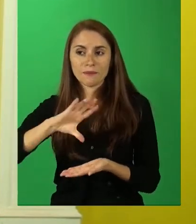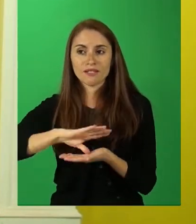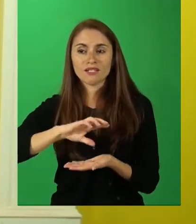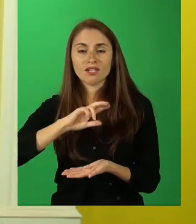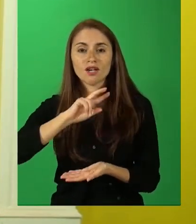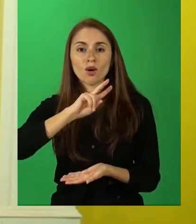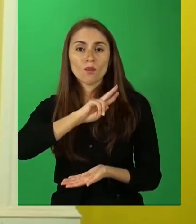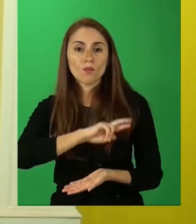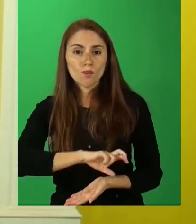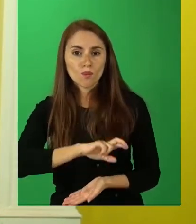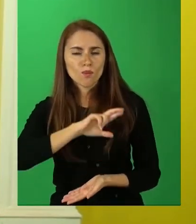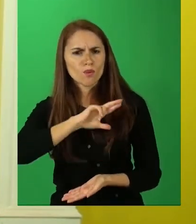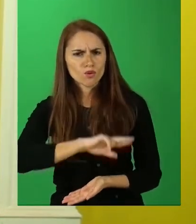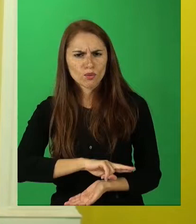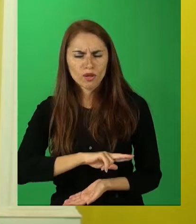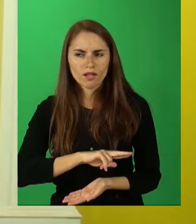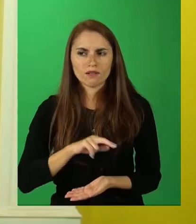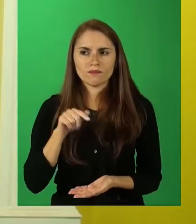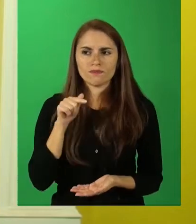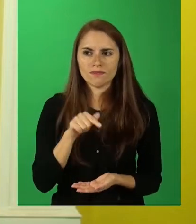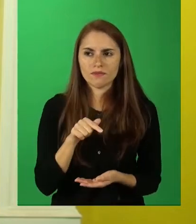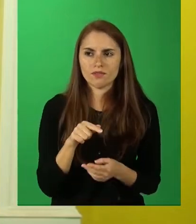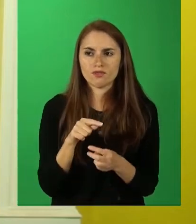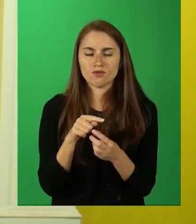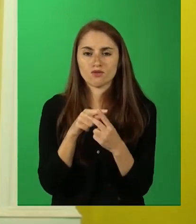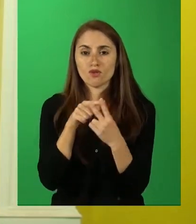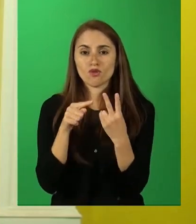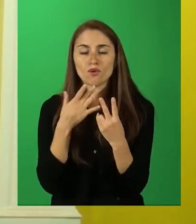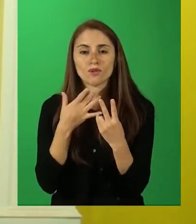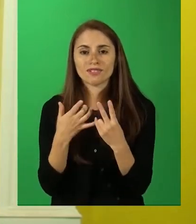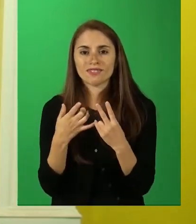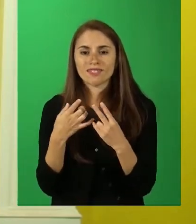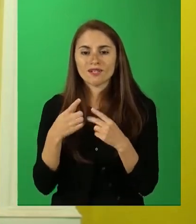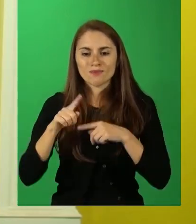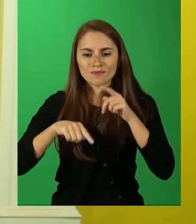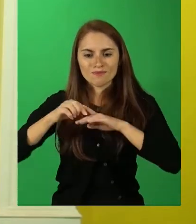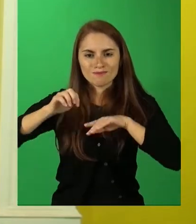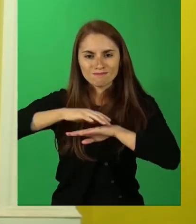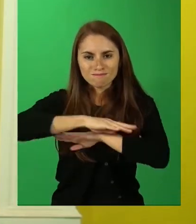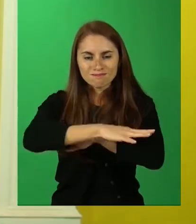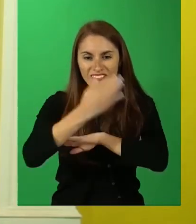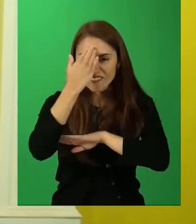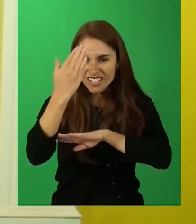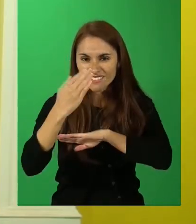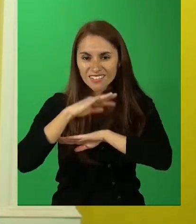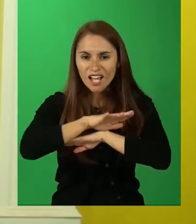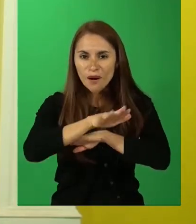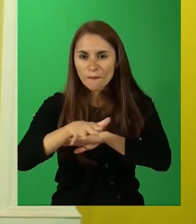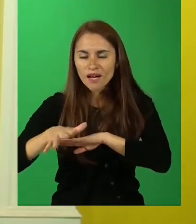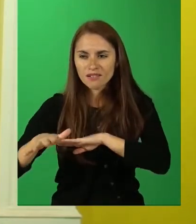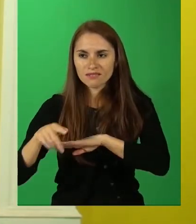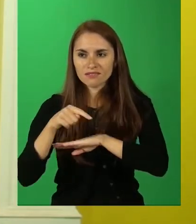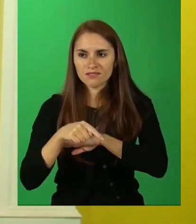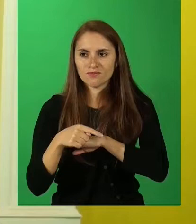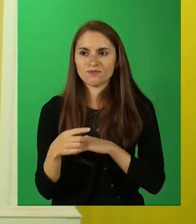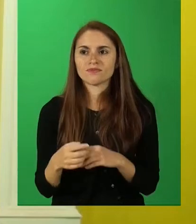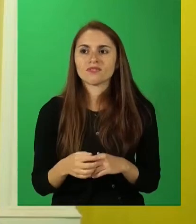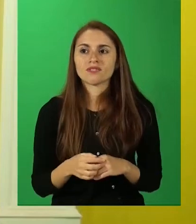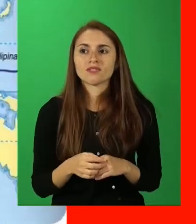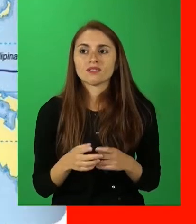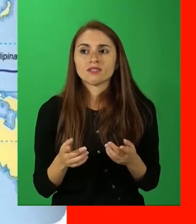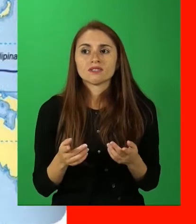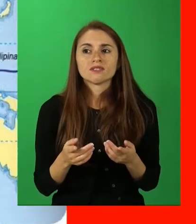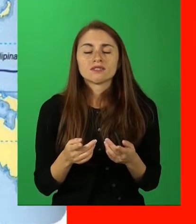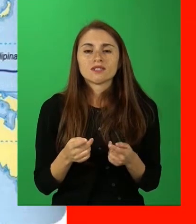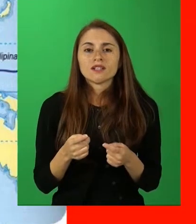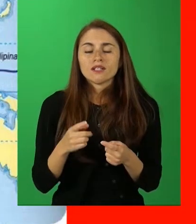dan hacia el océano, ¿ya? Antes el comercio se hacía aquí en, lo diré